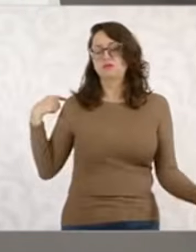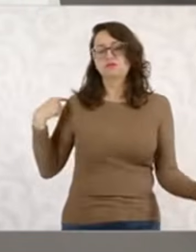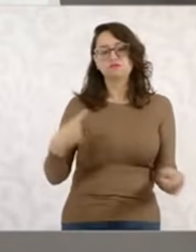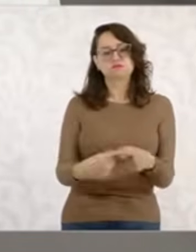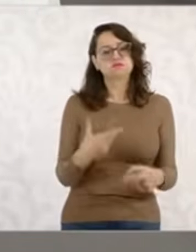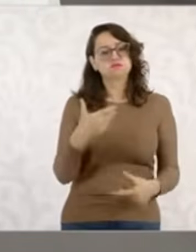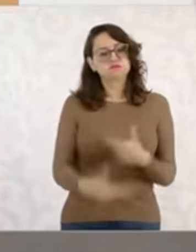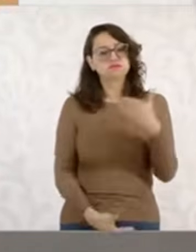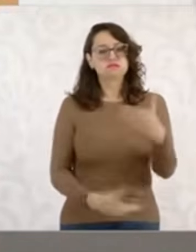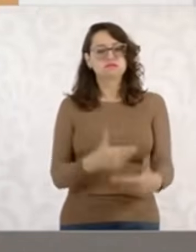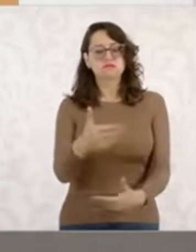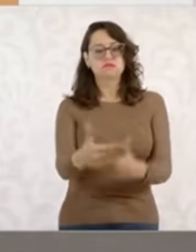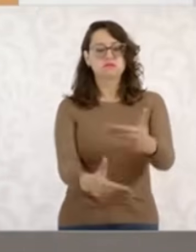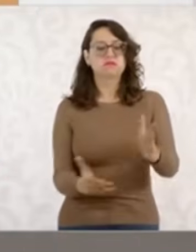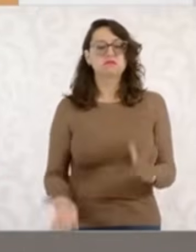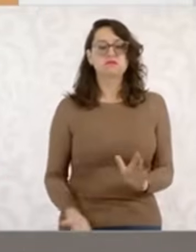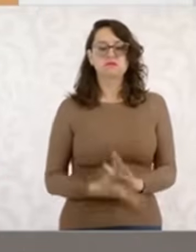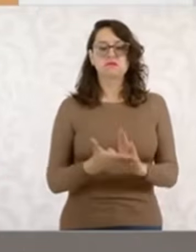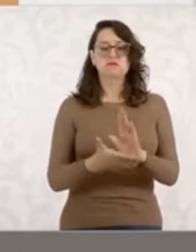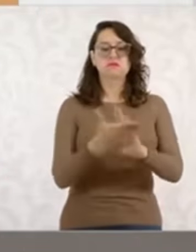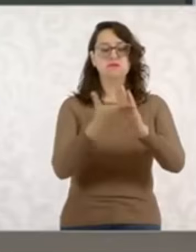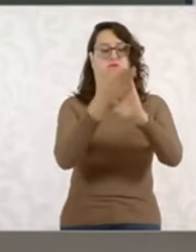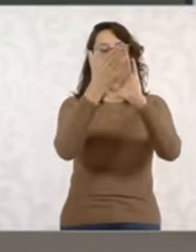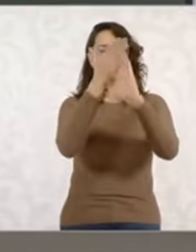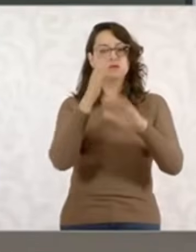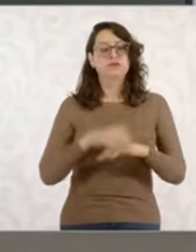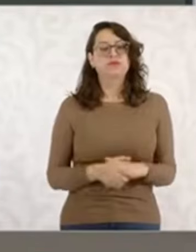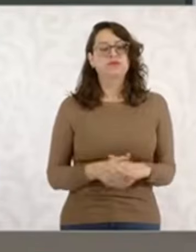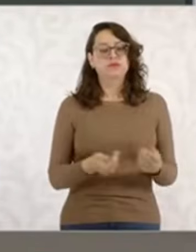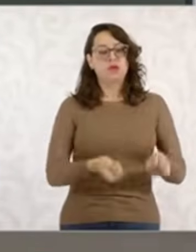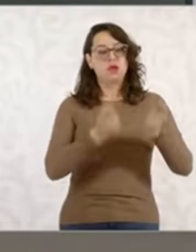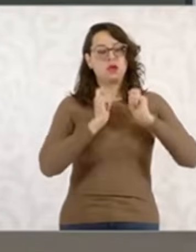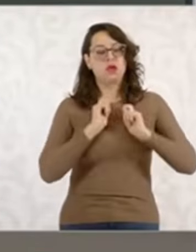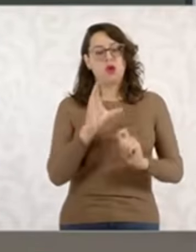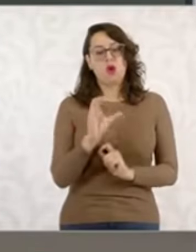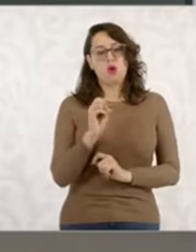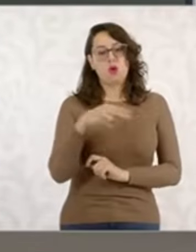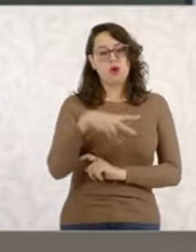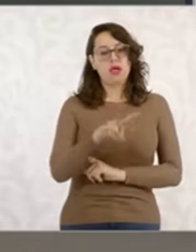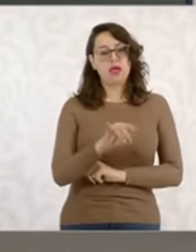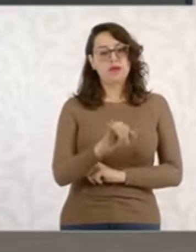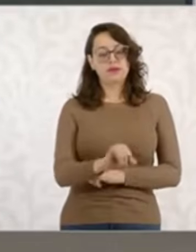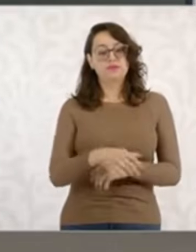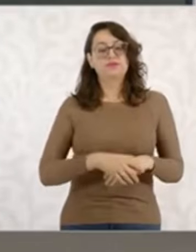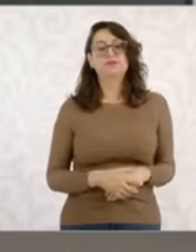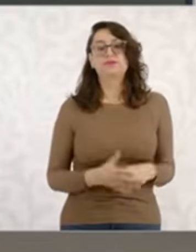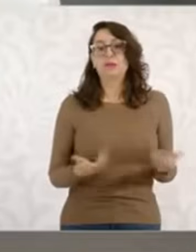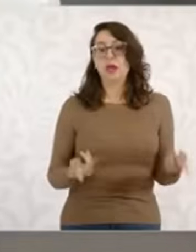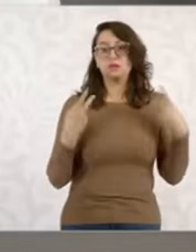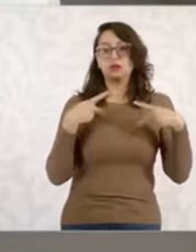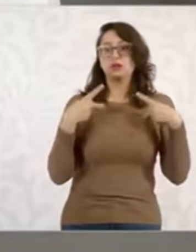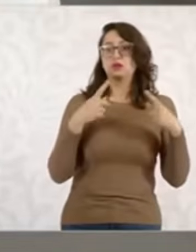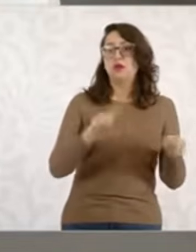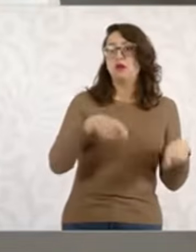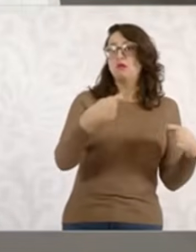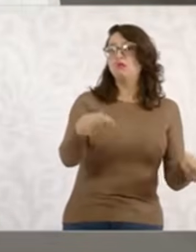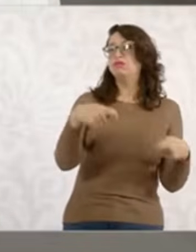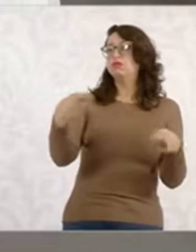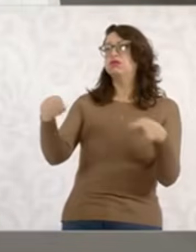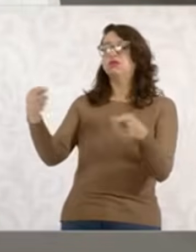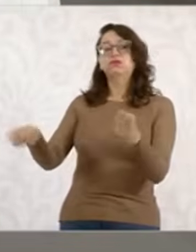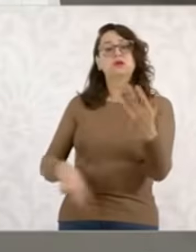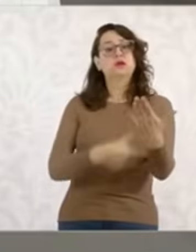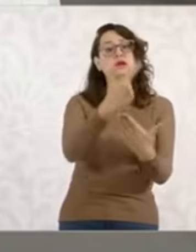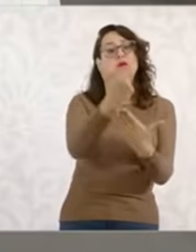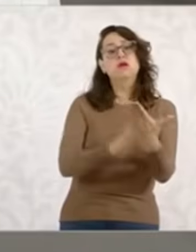de la obra de la CONAVI. La que sigue, por favor. ¿Y cómo construimos el padrón? Aquí es muy importante porque la